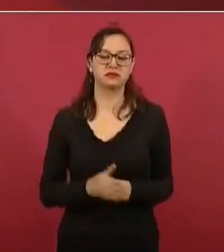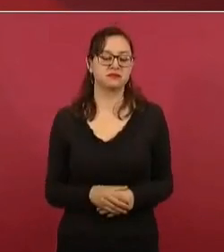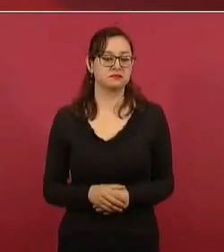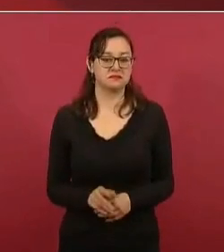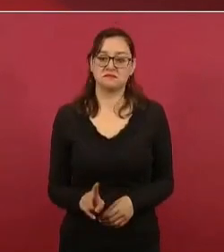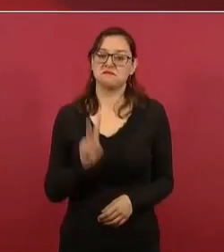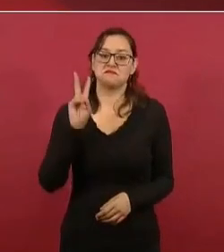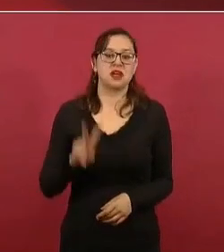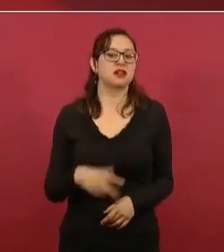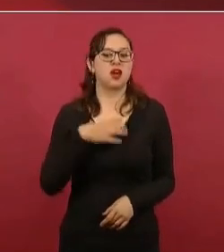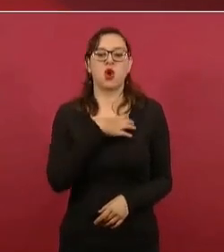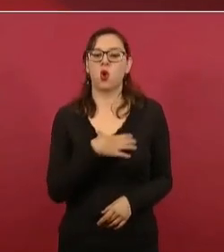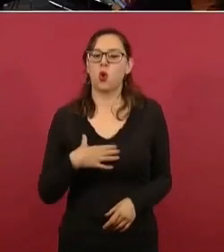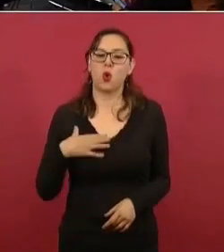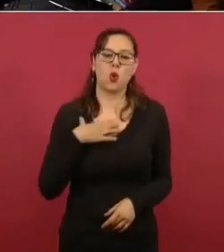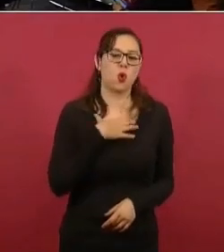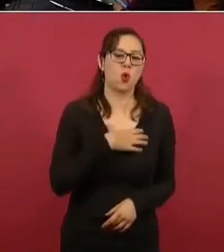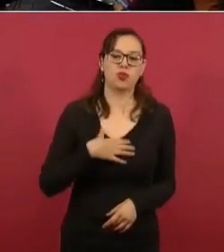están